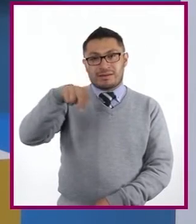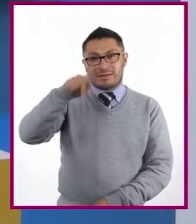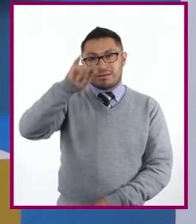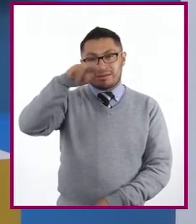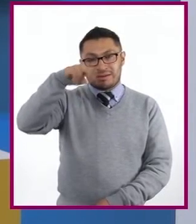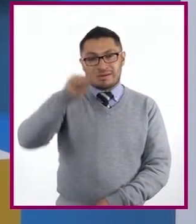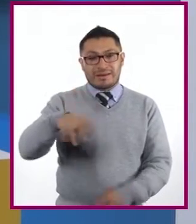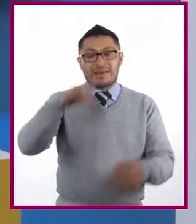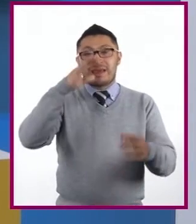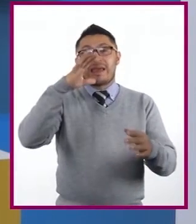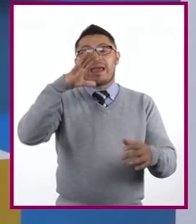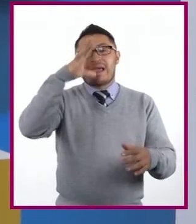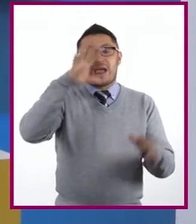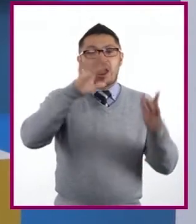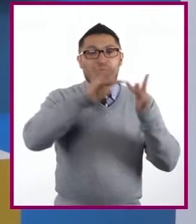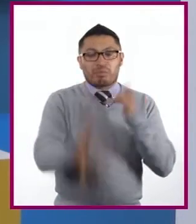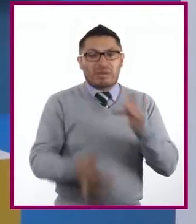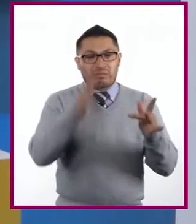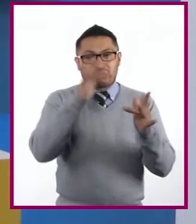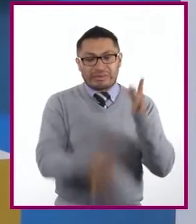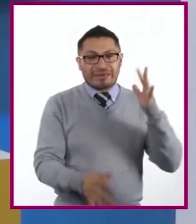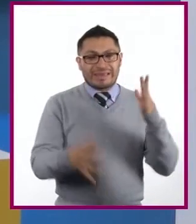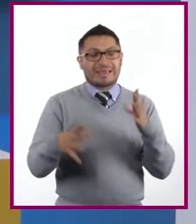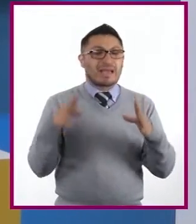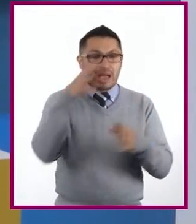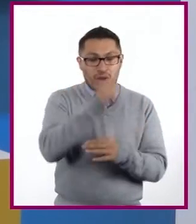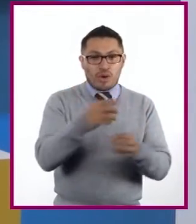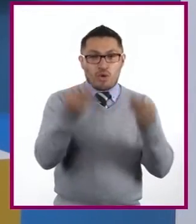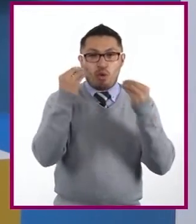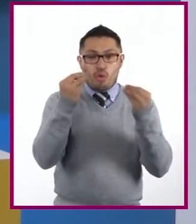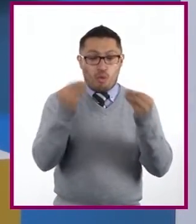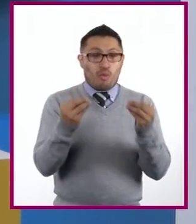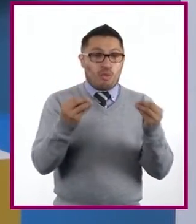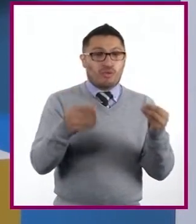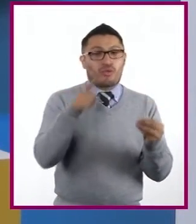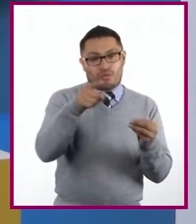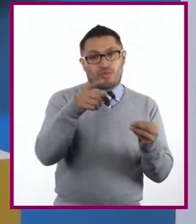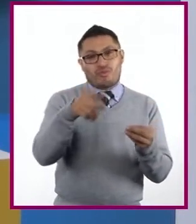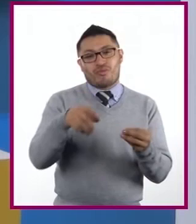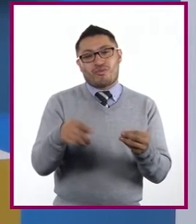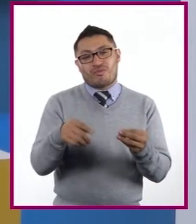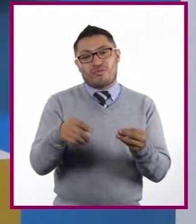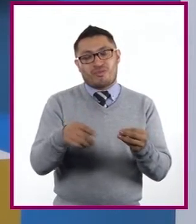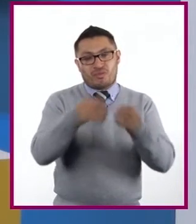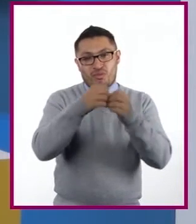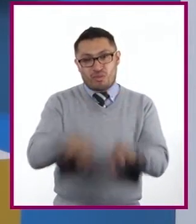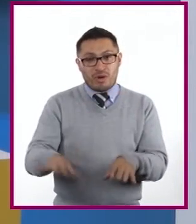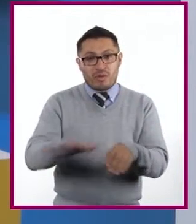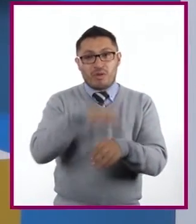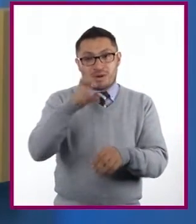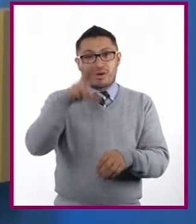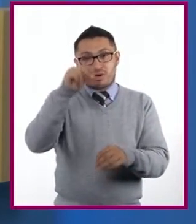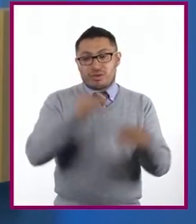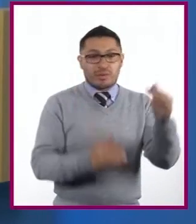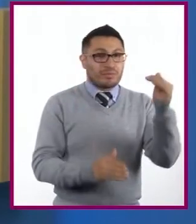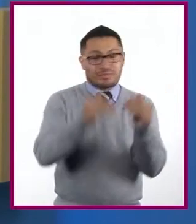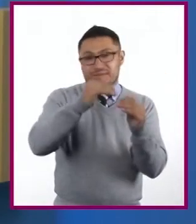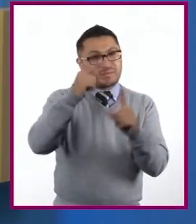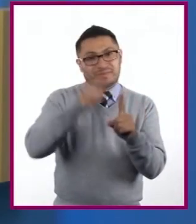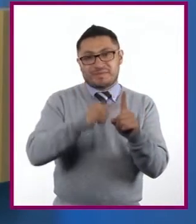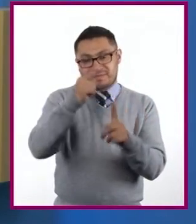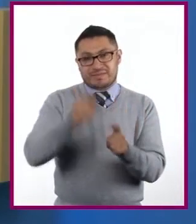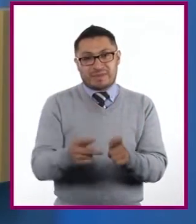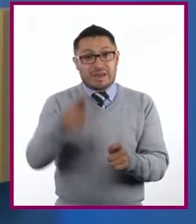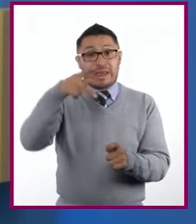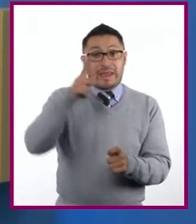de calor ya que era demasiado para la sensibilidad de Enrique y por eso no llegaron al equilibrio térmico.